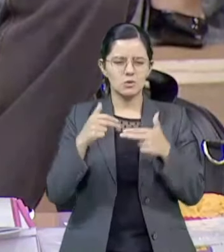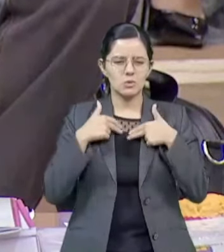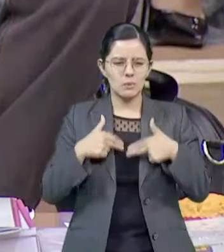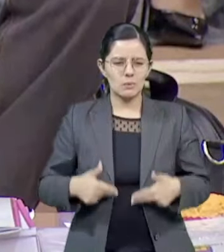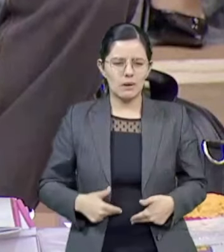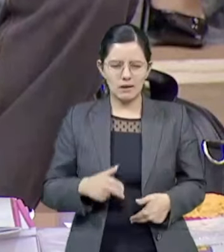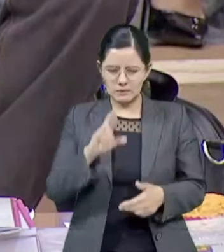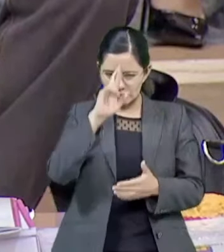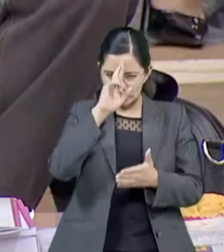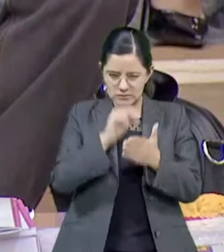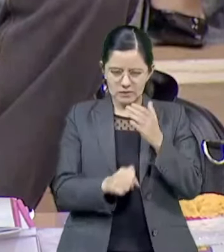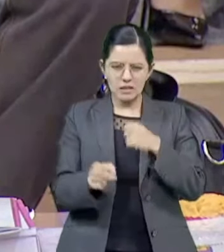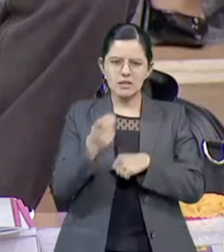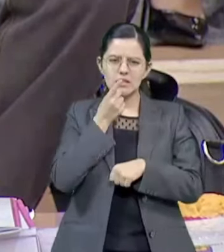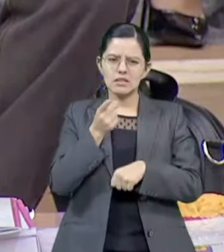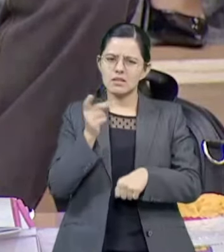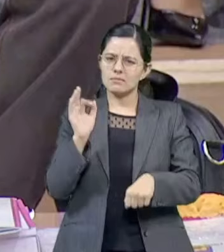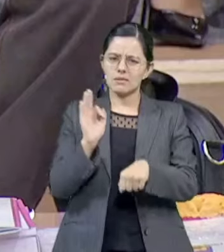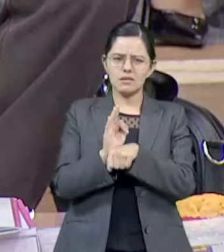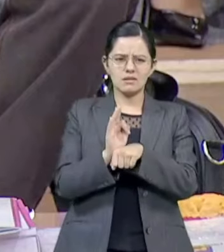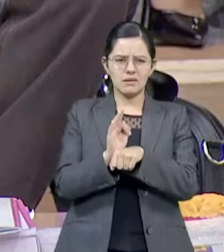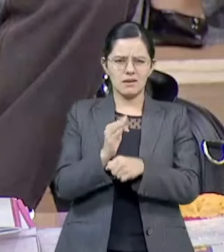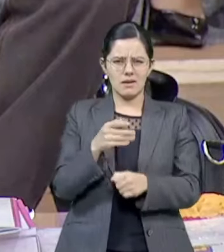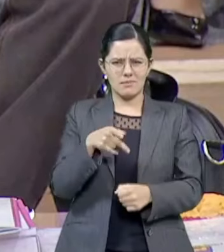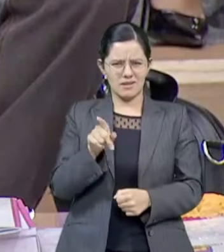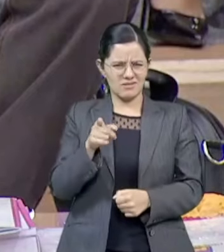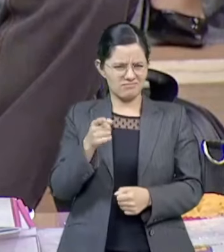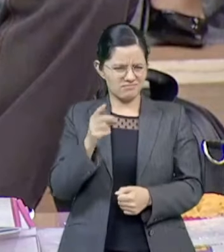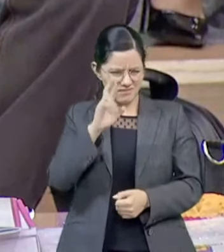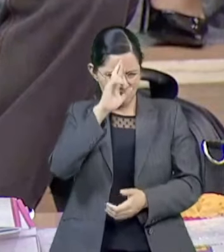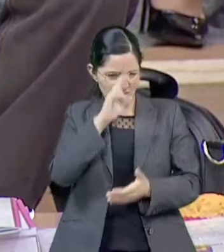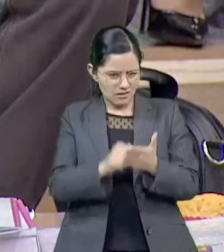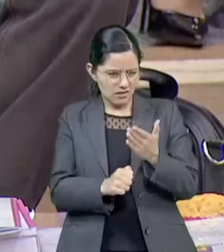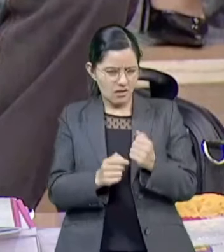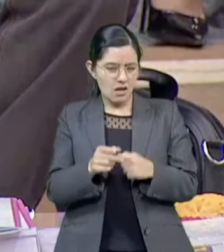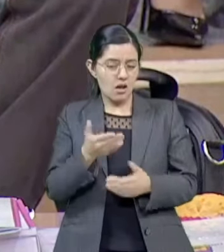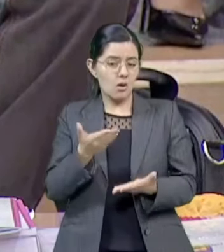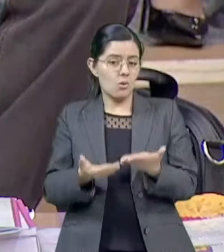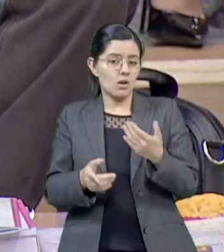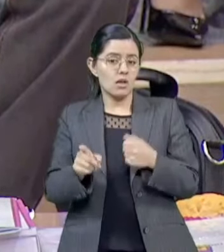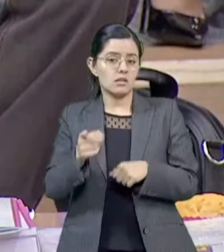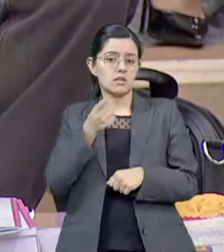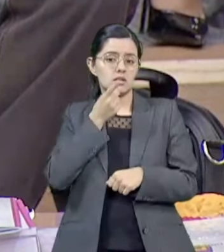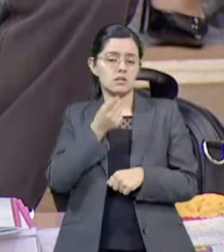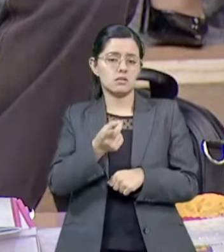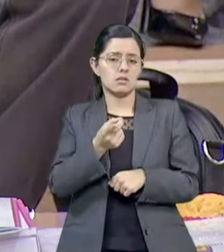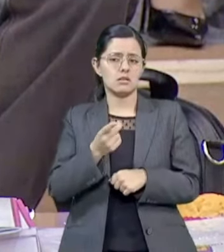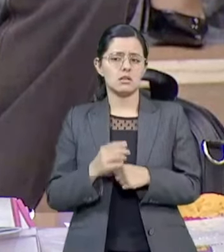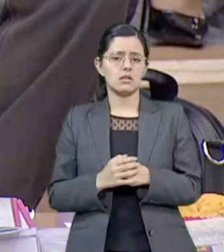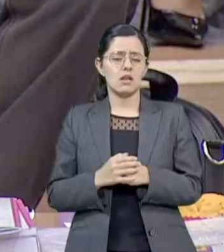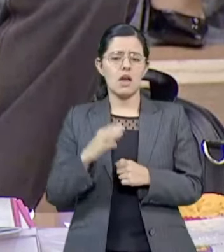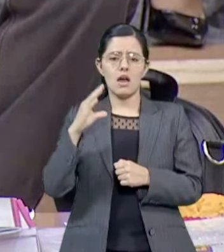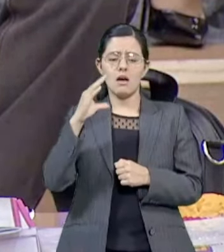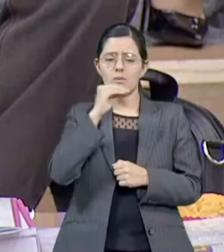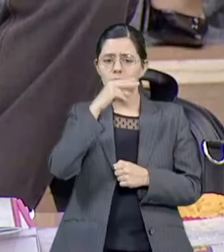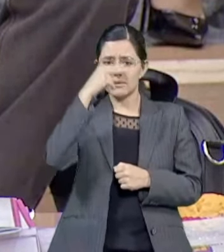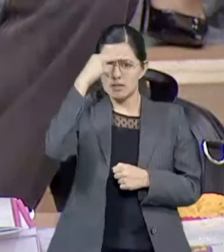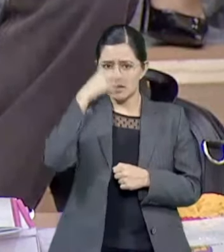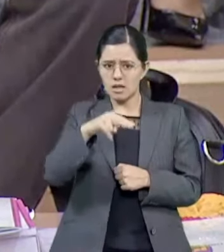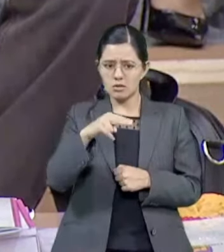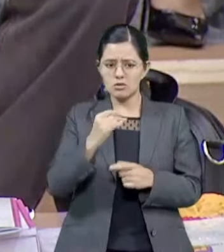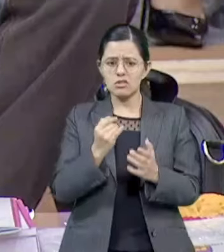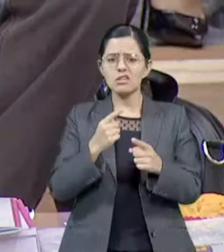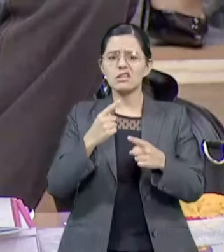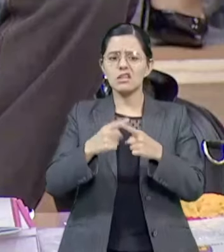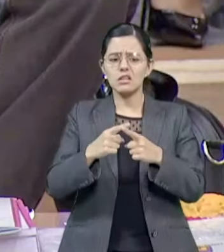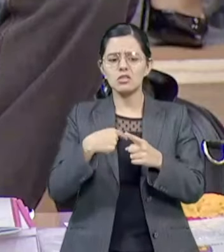dice defenderlos, que pedía que nos reprimieran, dice que él determina quién es afromexicano y